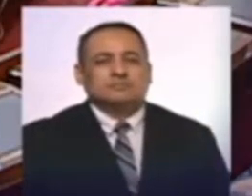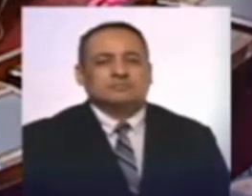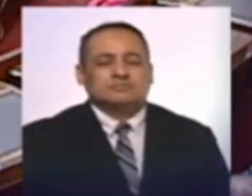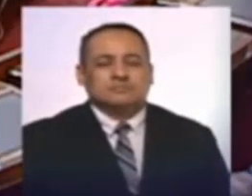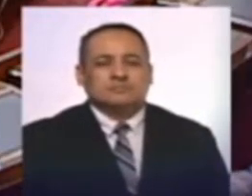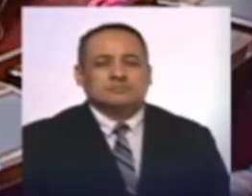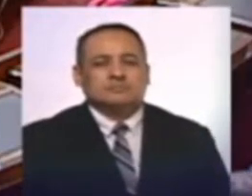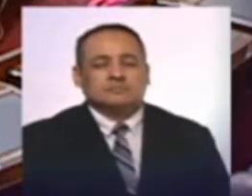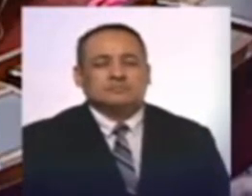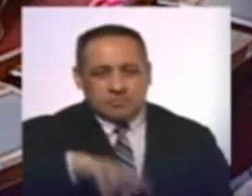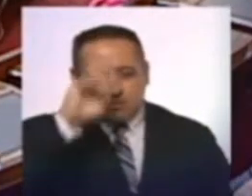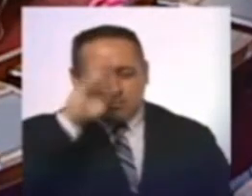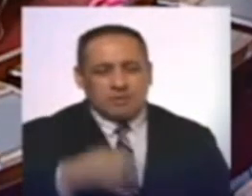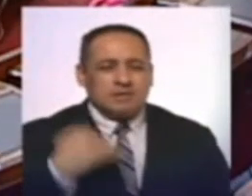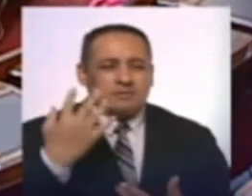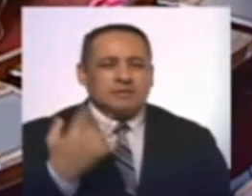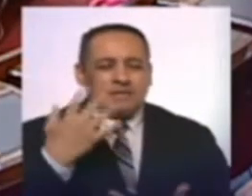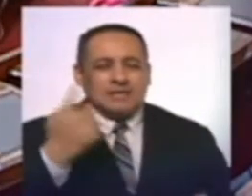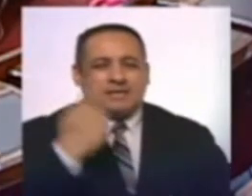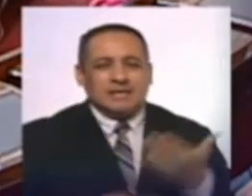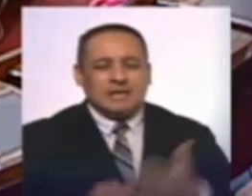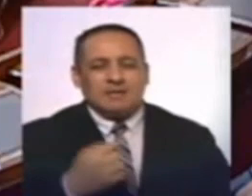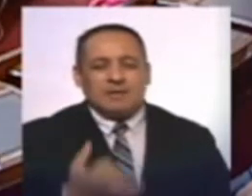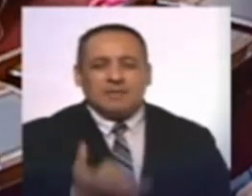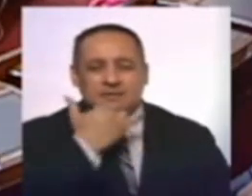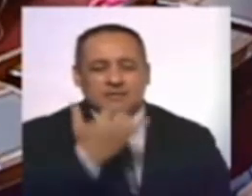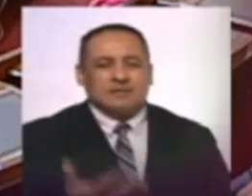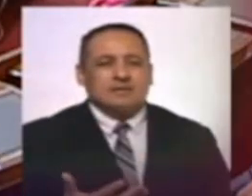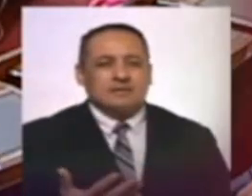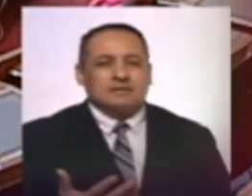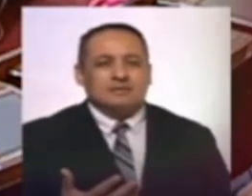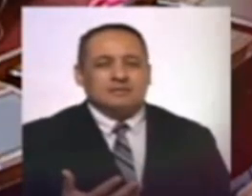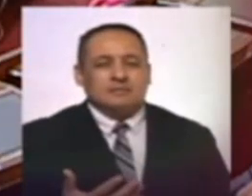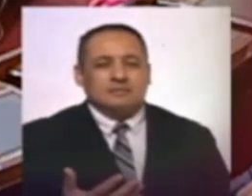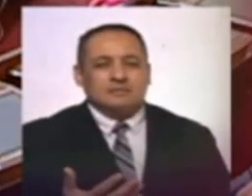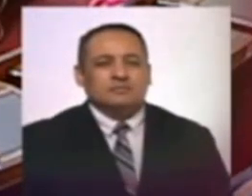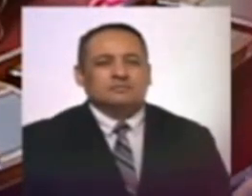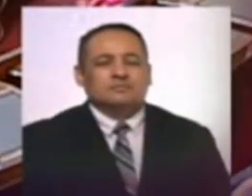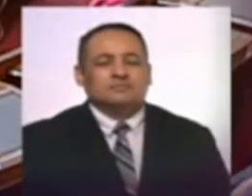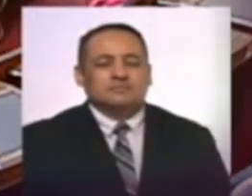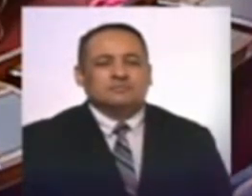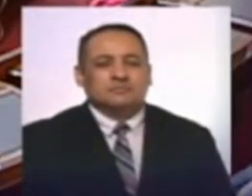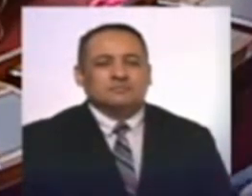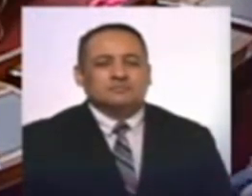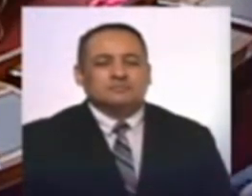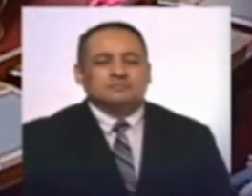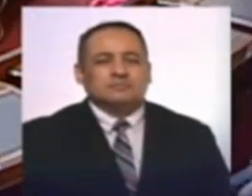La Defensoría no puede ser tienda de un partido político.